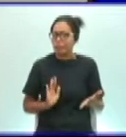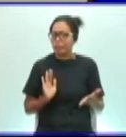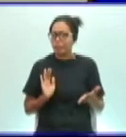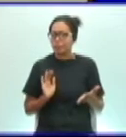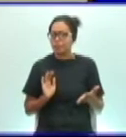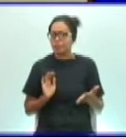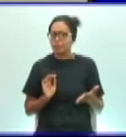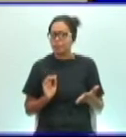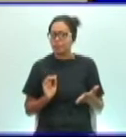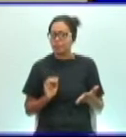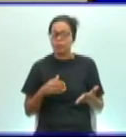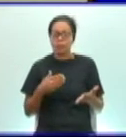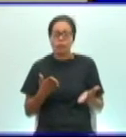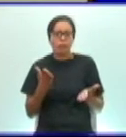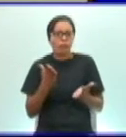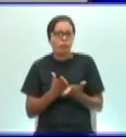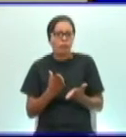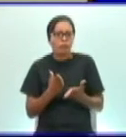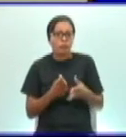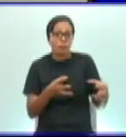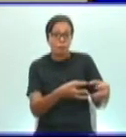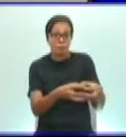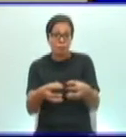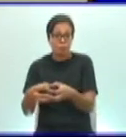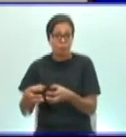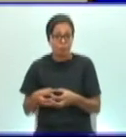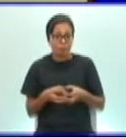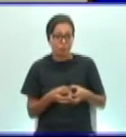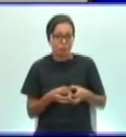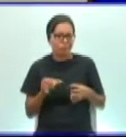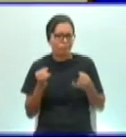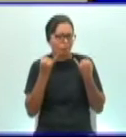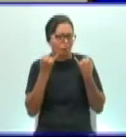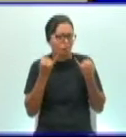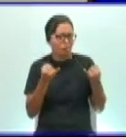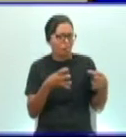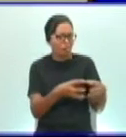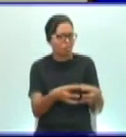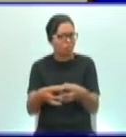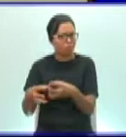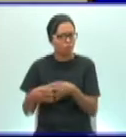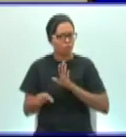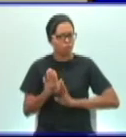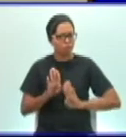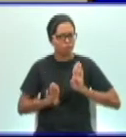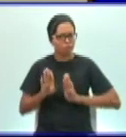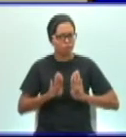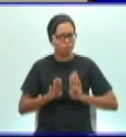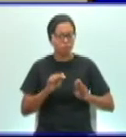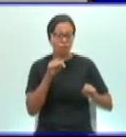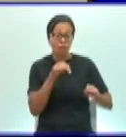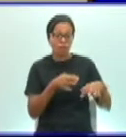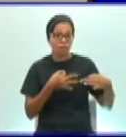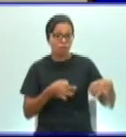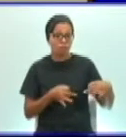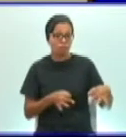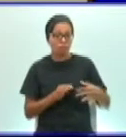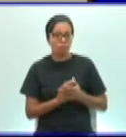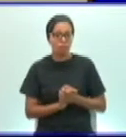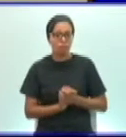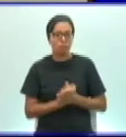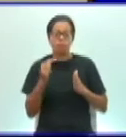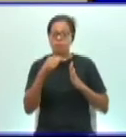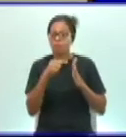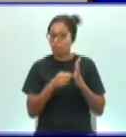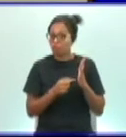vista de la clase social a que representa o qué intereses de clase está defendiendo ese documento, el carácter que pueda tener